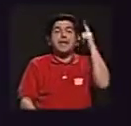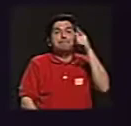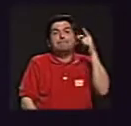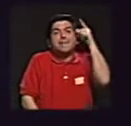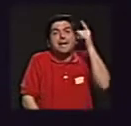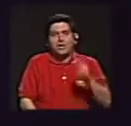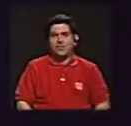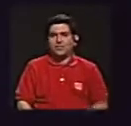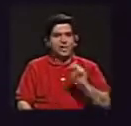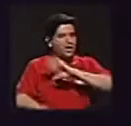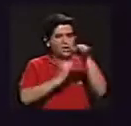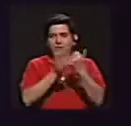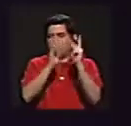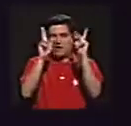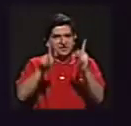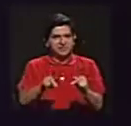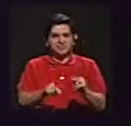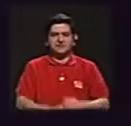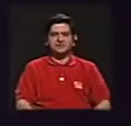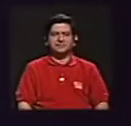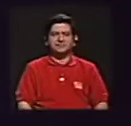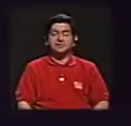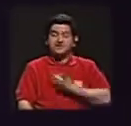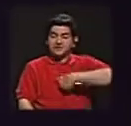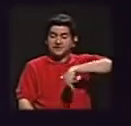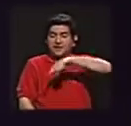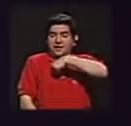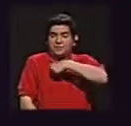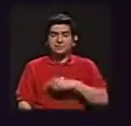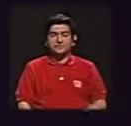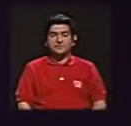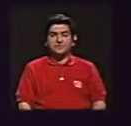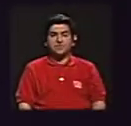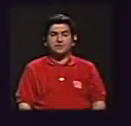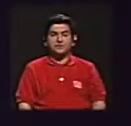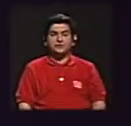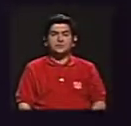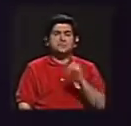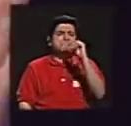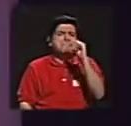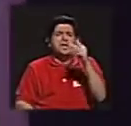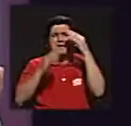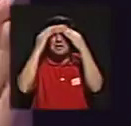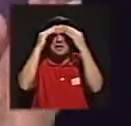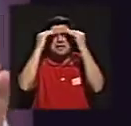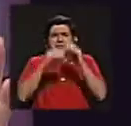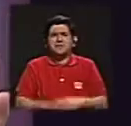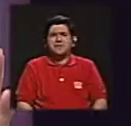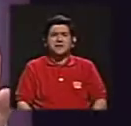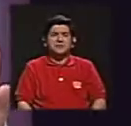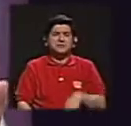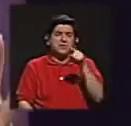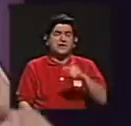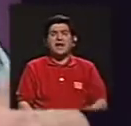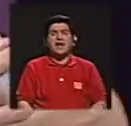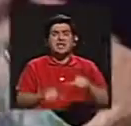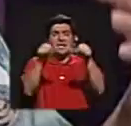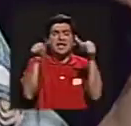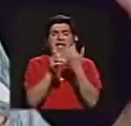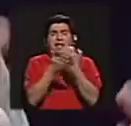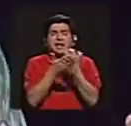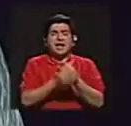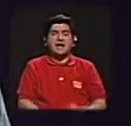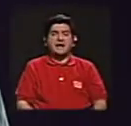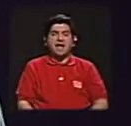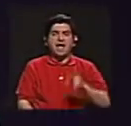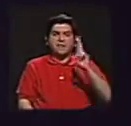que parece que no es la de todo el mundo. Entonces, a nosotros nos hacen una gacetilla chiquitita, apretada en anuncios económicos, y Ricky